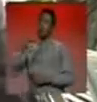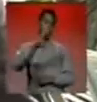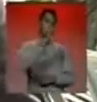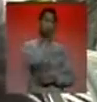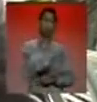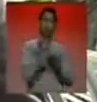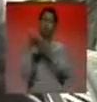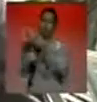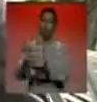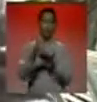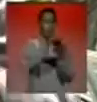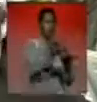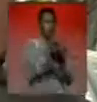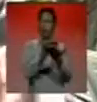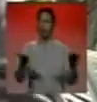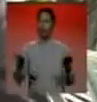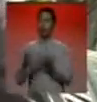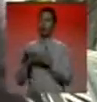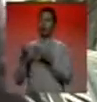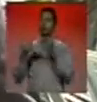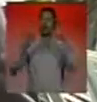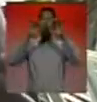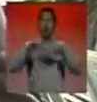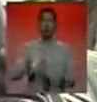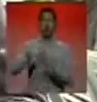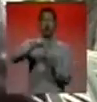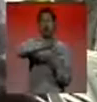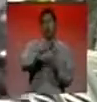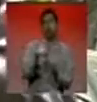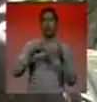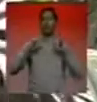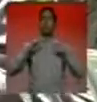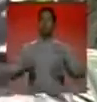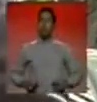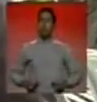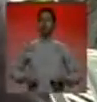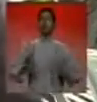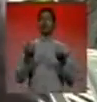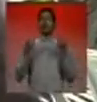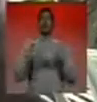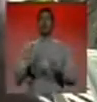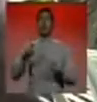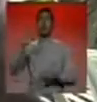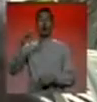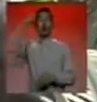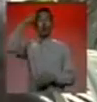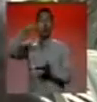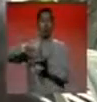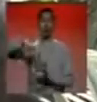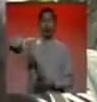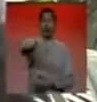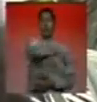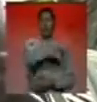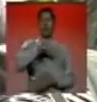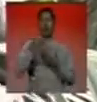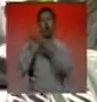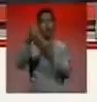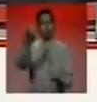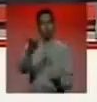está la Secretaría de Gestión de Riesgos, el Ministerio de Salud Pública y también en apoyo a los gobiernos autónomos descentralizados.